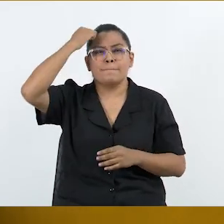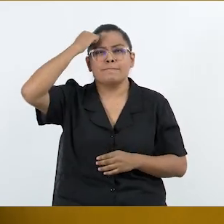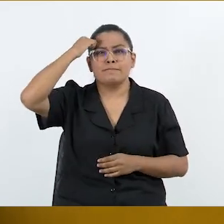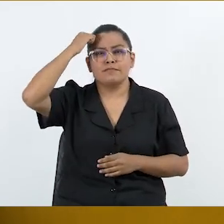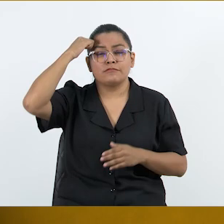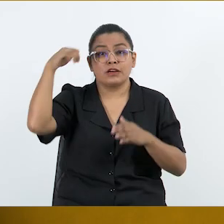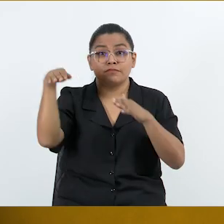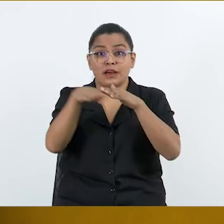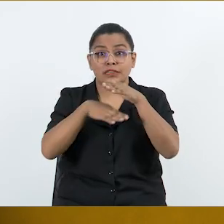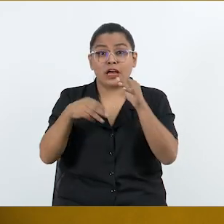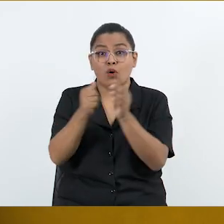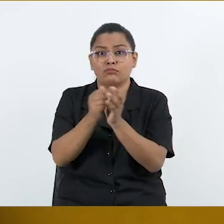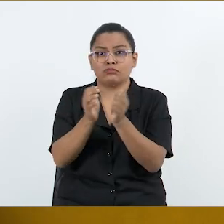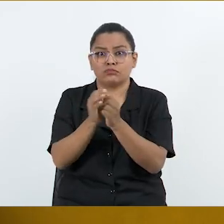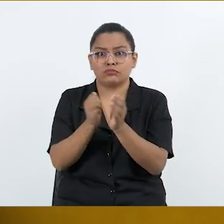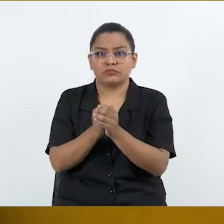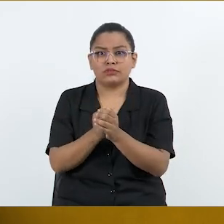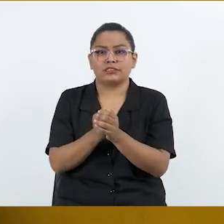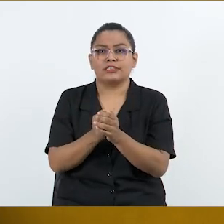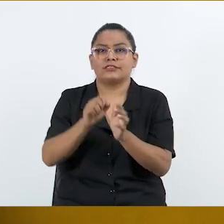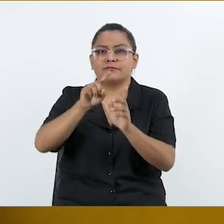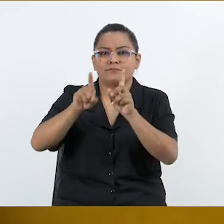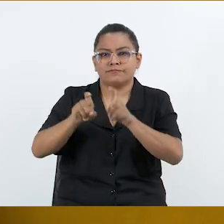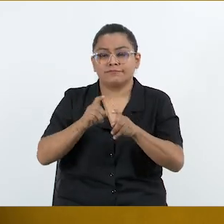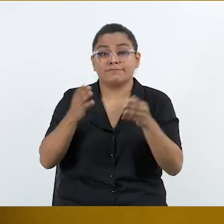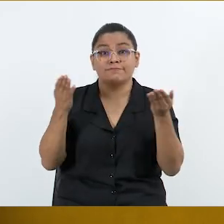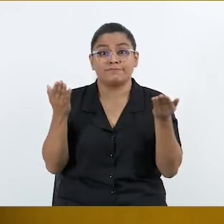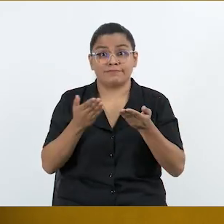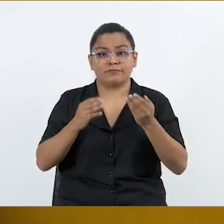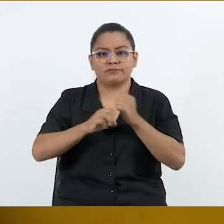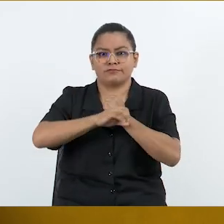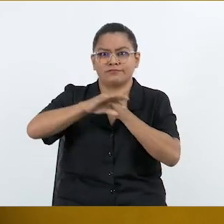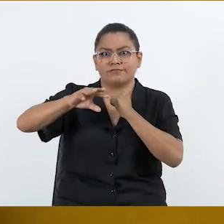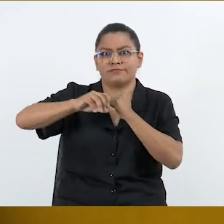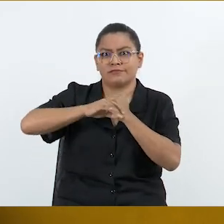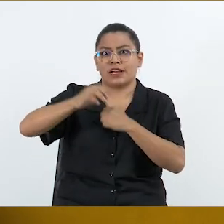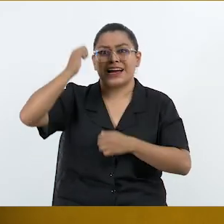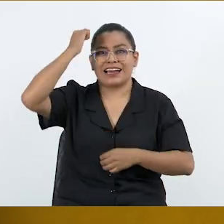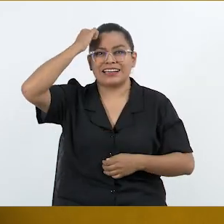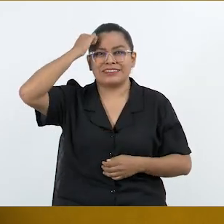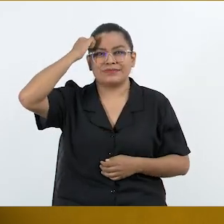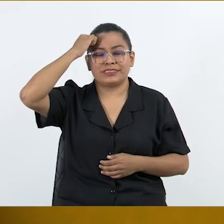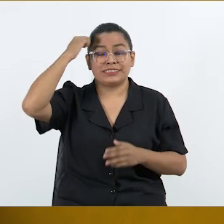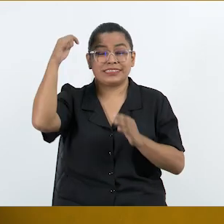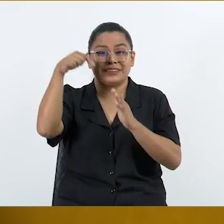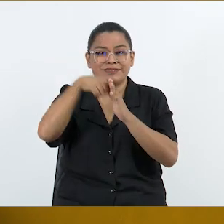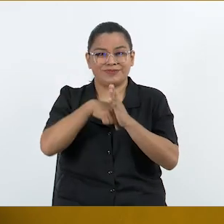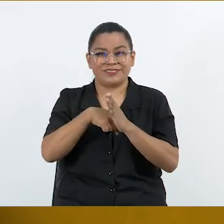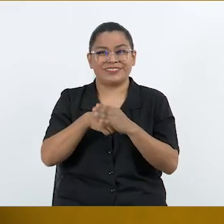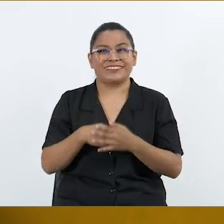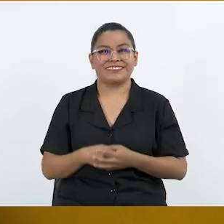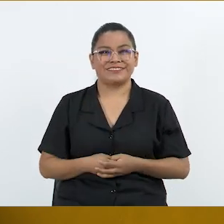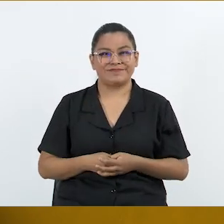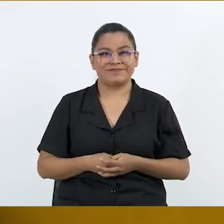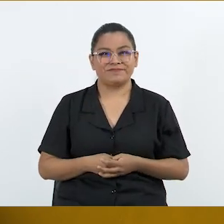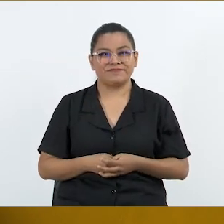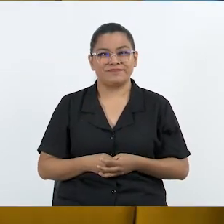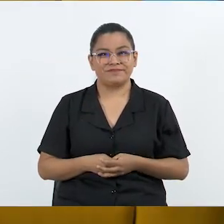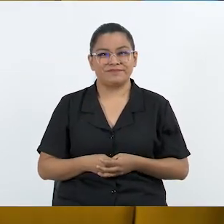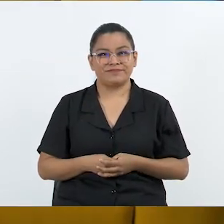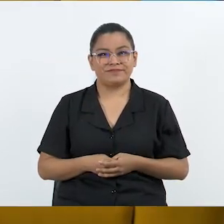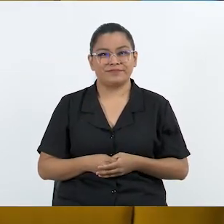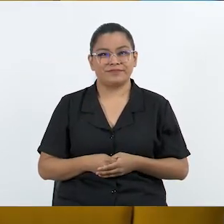El aprendizaje basado en problemas y la formulación de preguntas promueven los aprendizajes profundos.